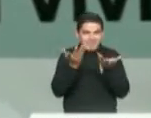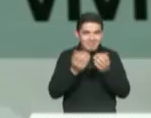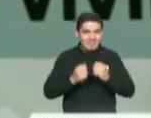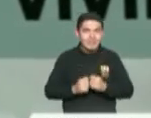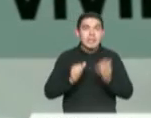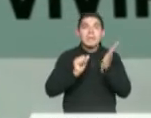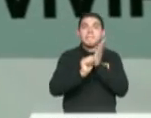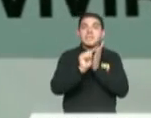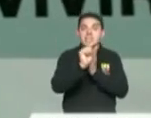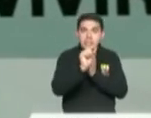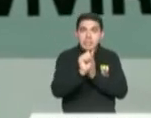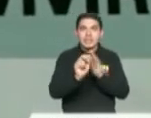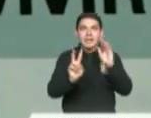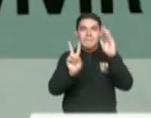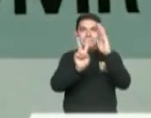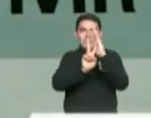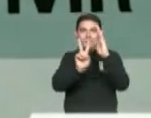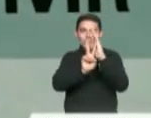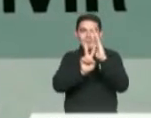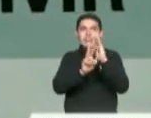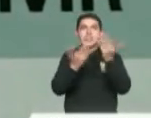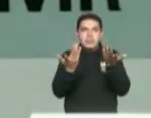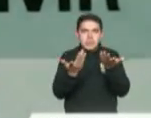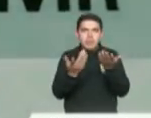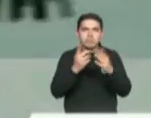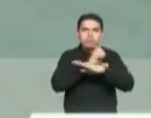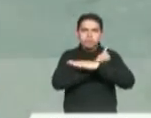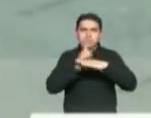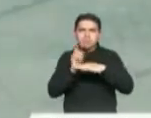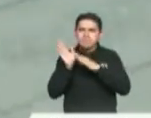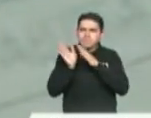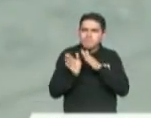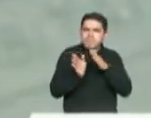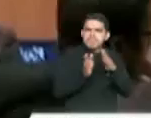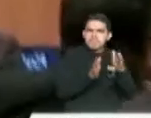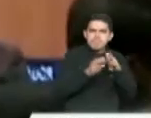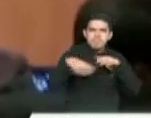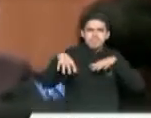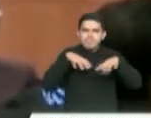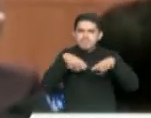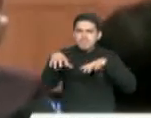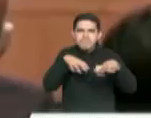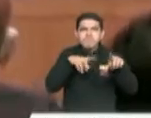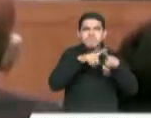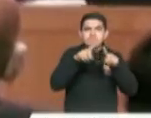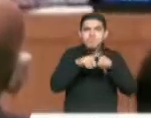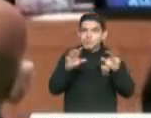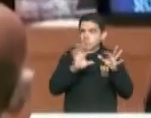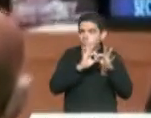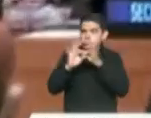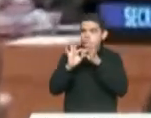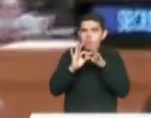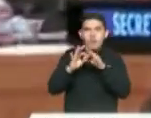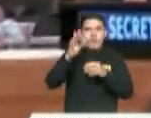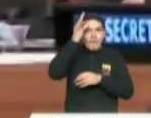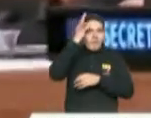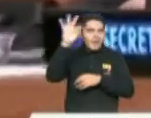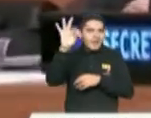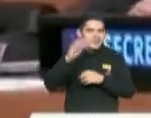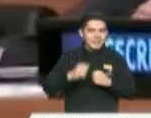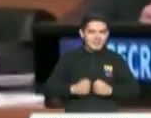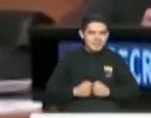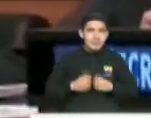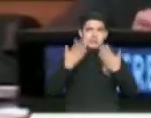maría de los ángeles duarte que preside el buró del comité preparatorio de la conferencia junto con francia quien ha hecho que el país